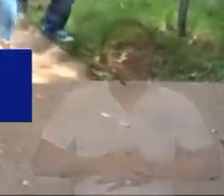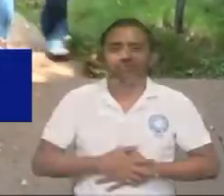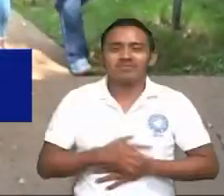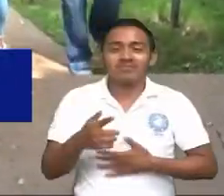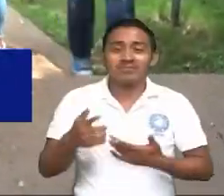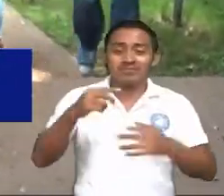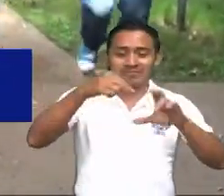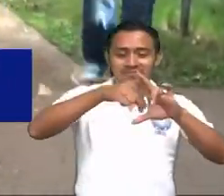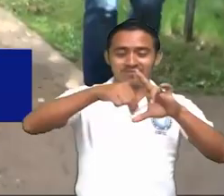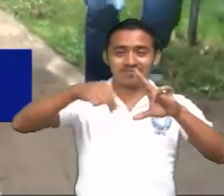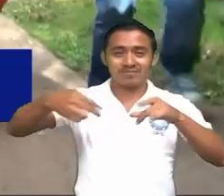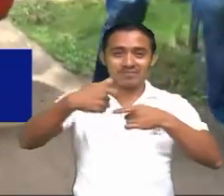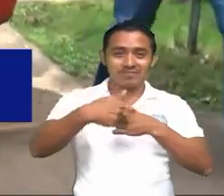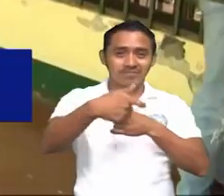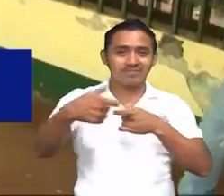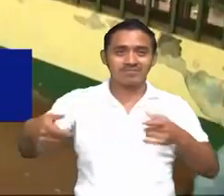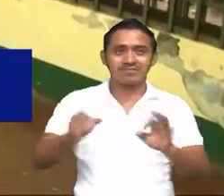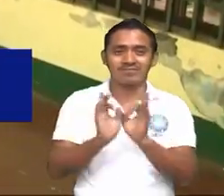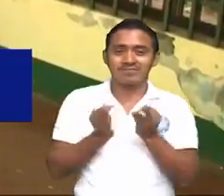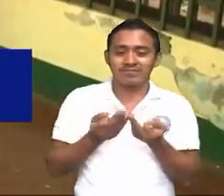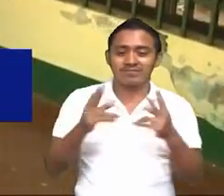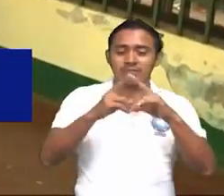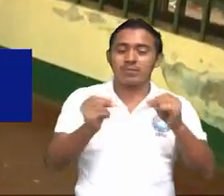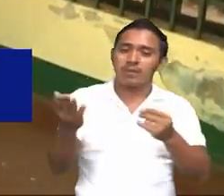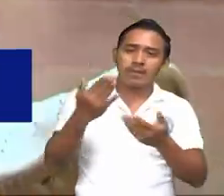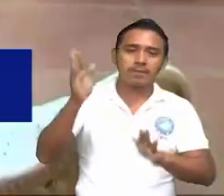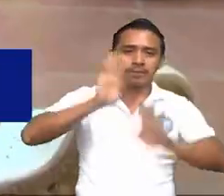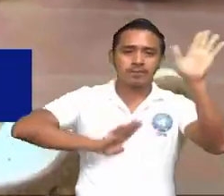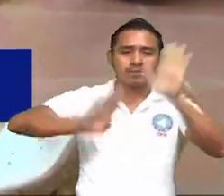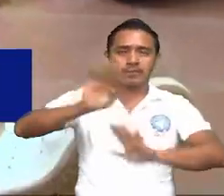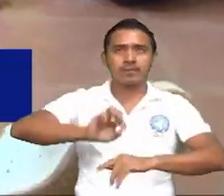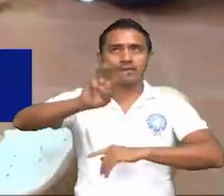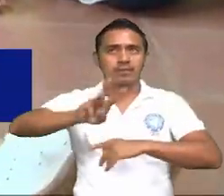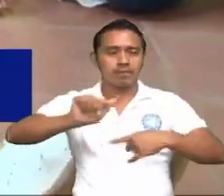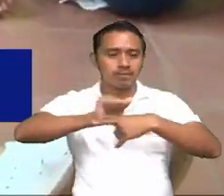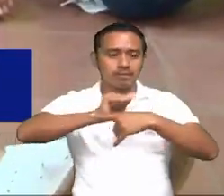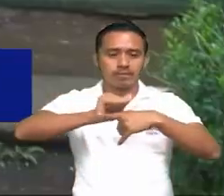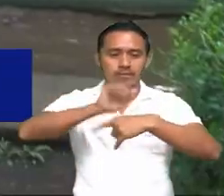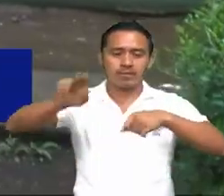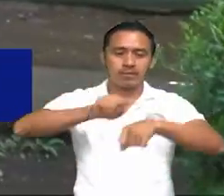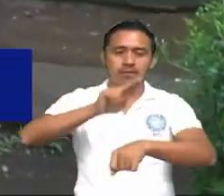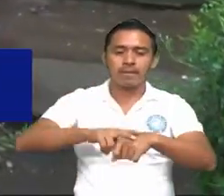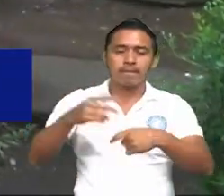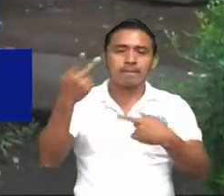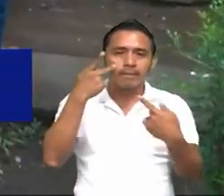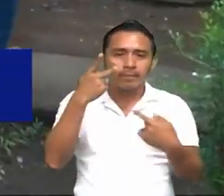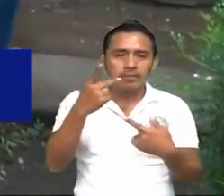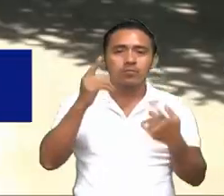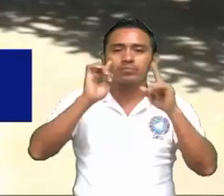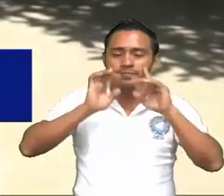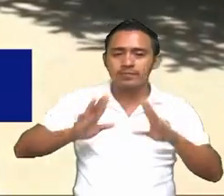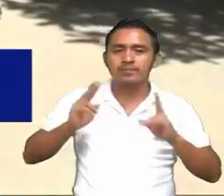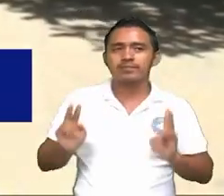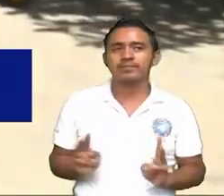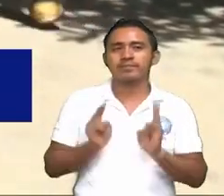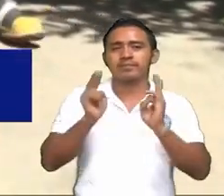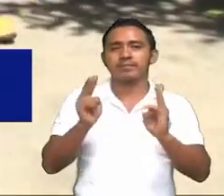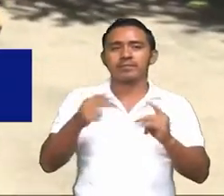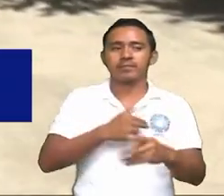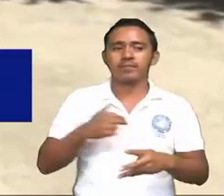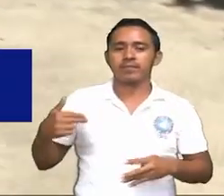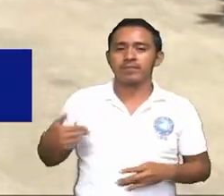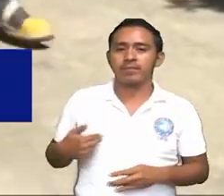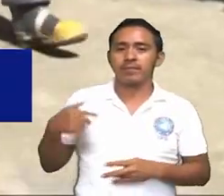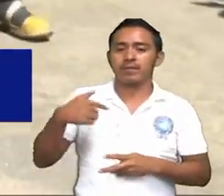SINAPRED invita a las familias nicaragüenses a participar en el tercer ejercicio nacional de preparación y protección de la vida a